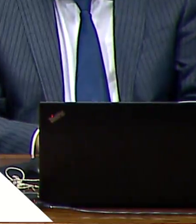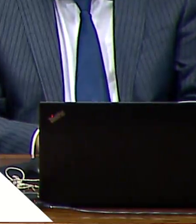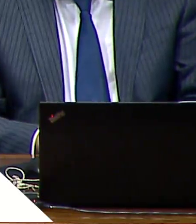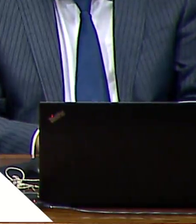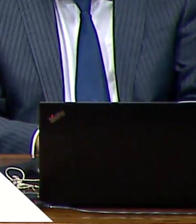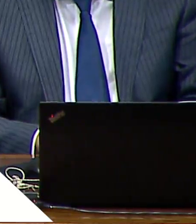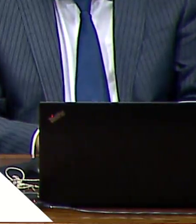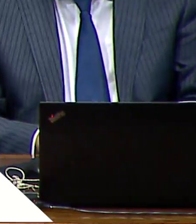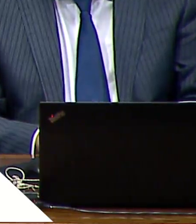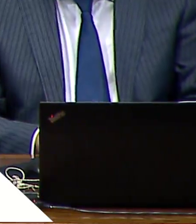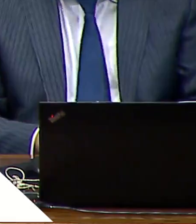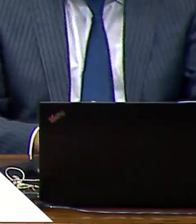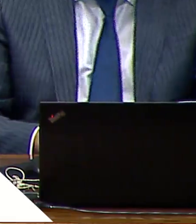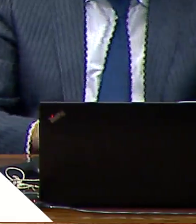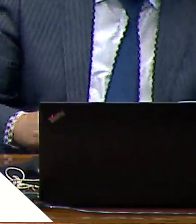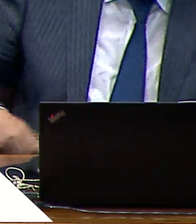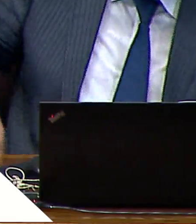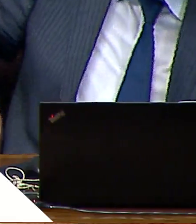para